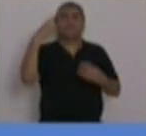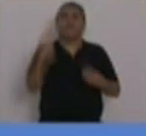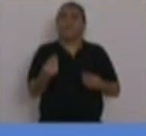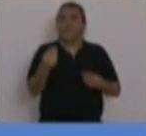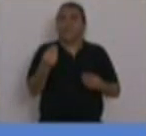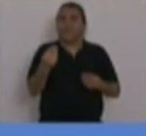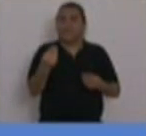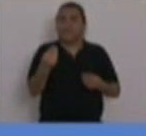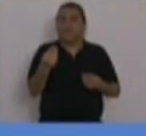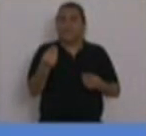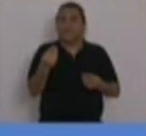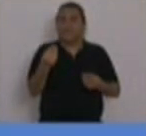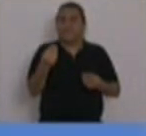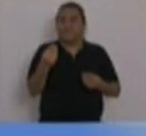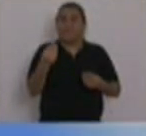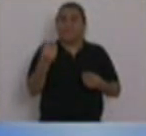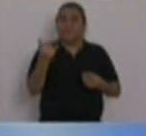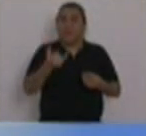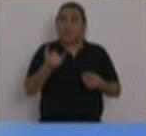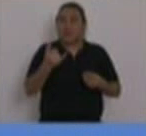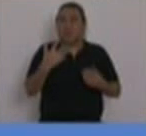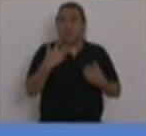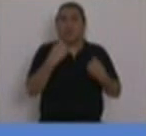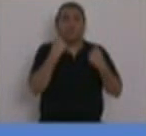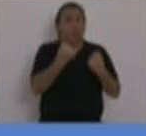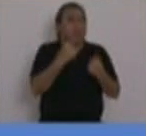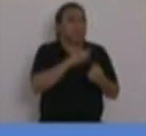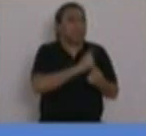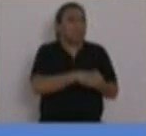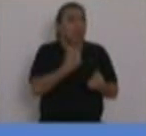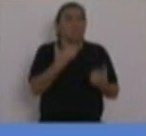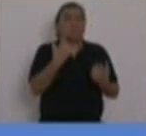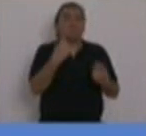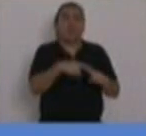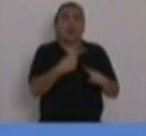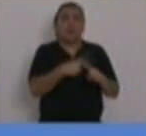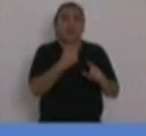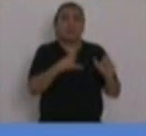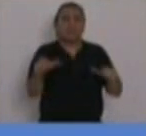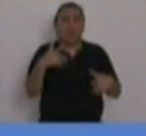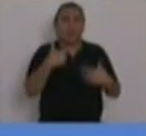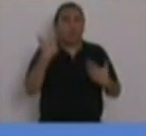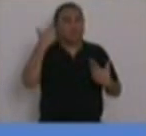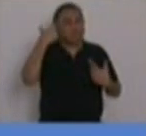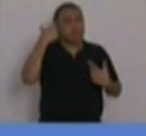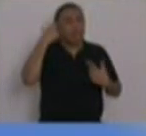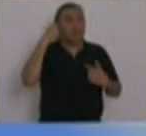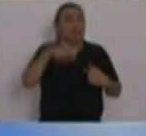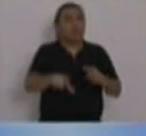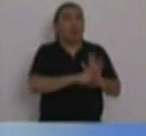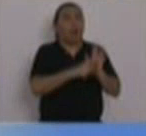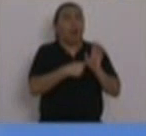que se vuelve a renegociar. Así que me parece que no es el punto esencial. A mí me parece que